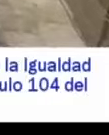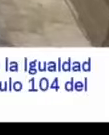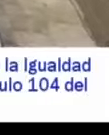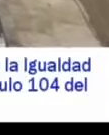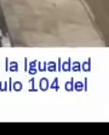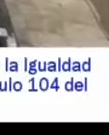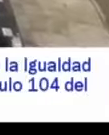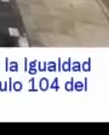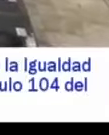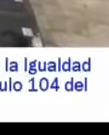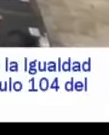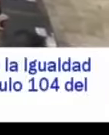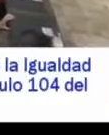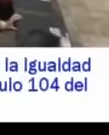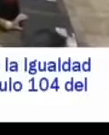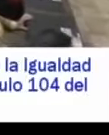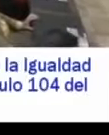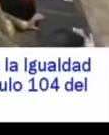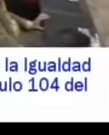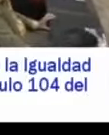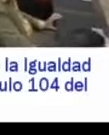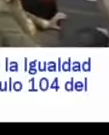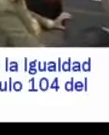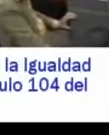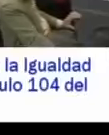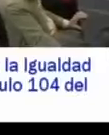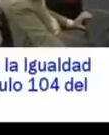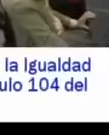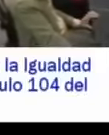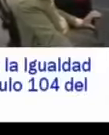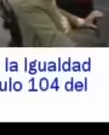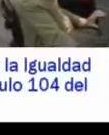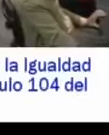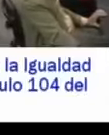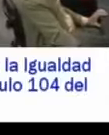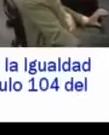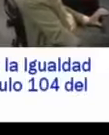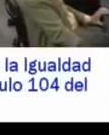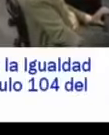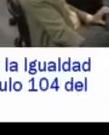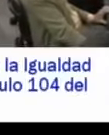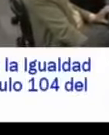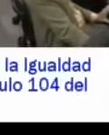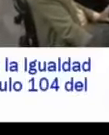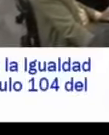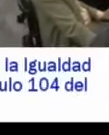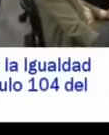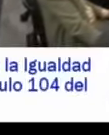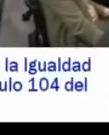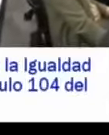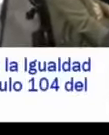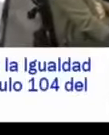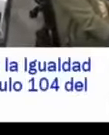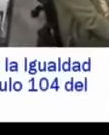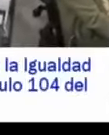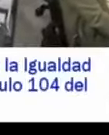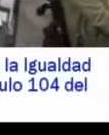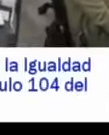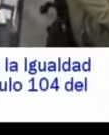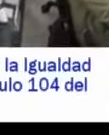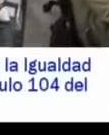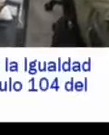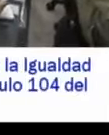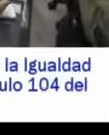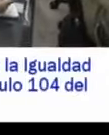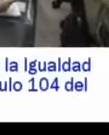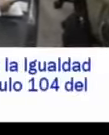la Violencia contra la Mujer, la Convención Belén do Pará, conocida para todos nosotras, y las Conferencias Regionales de la América Latina y del